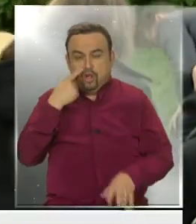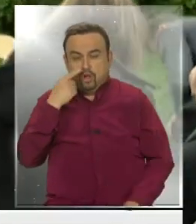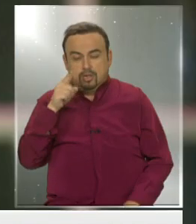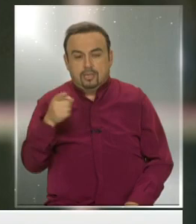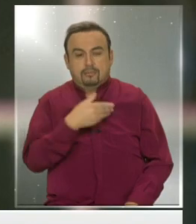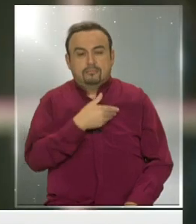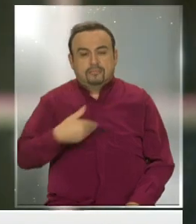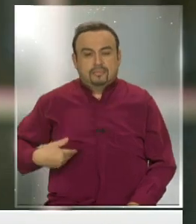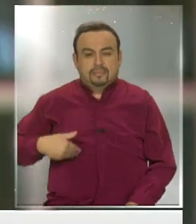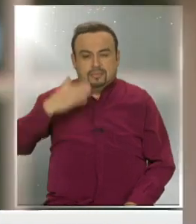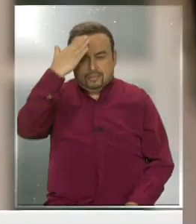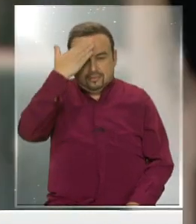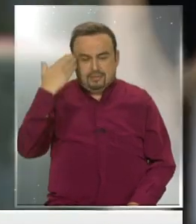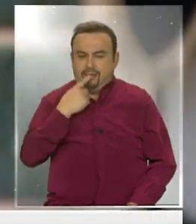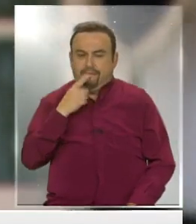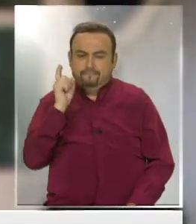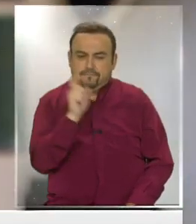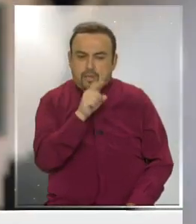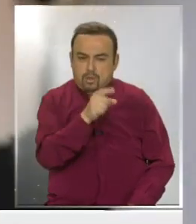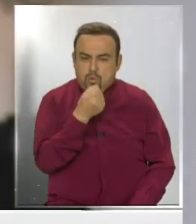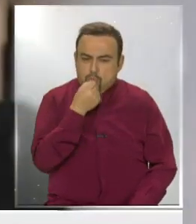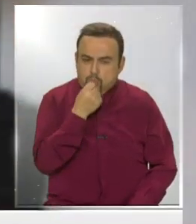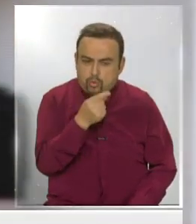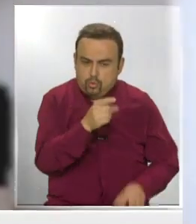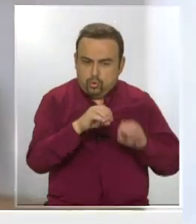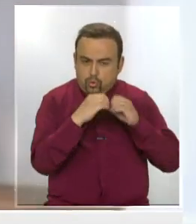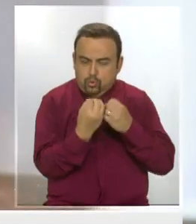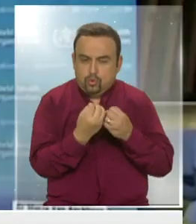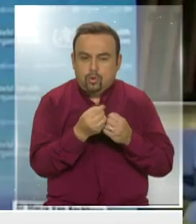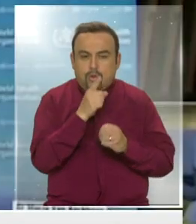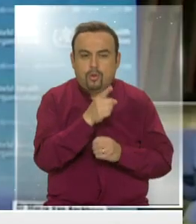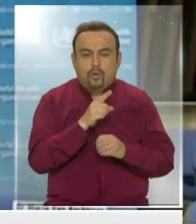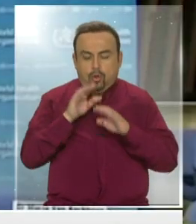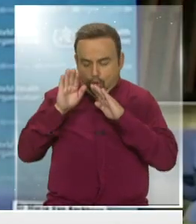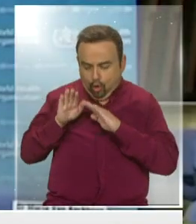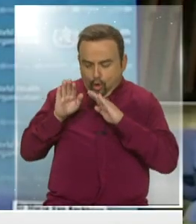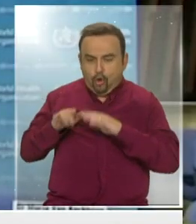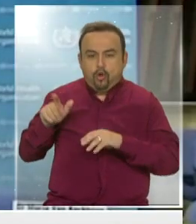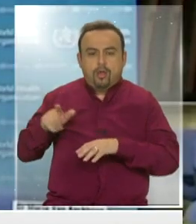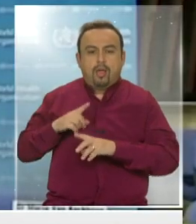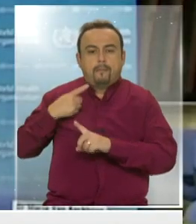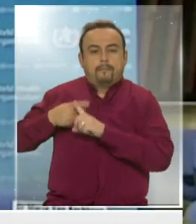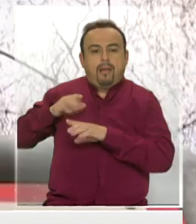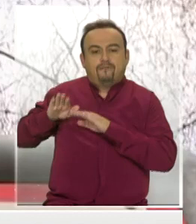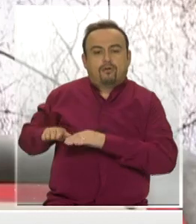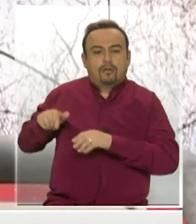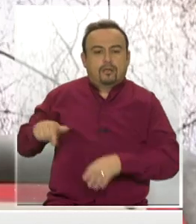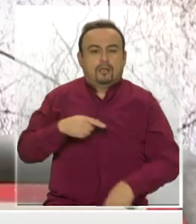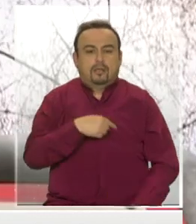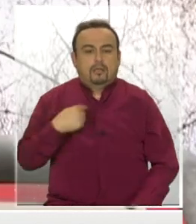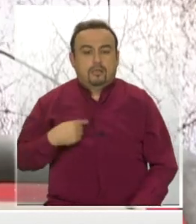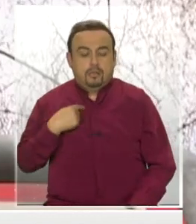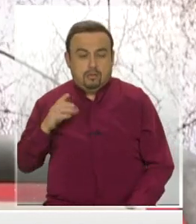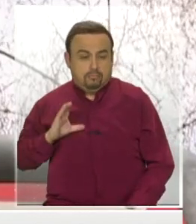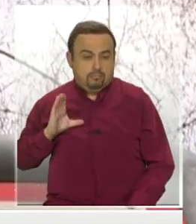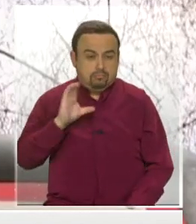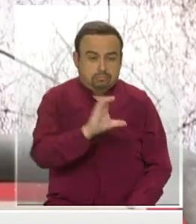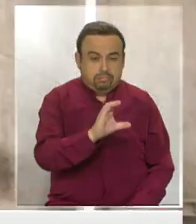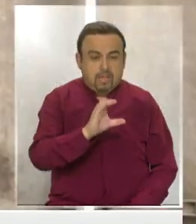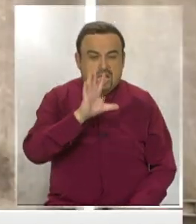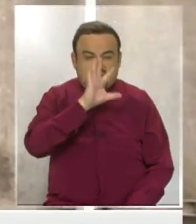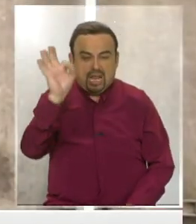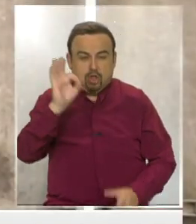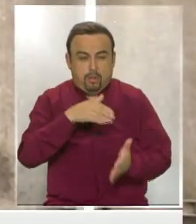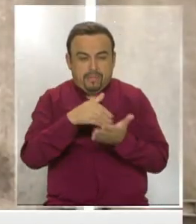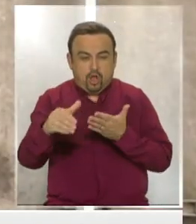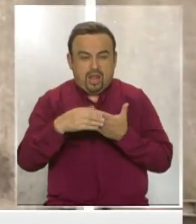fue protagonizado por Donald Trump, quien acusó al organismo de tener un sesgo en favor de China y suspendió los casi 500 millones de